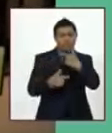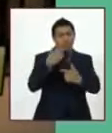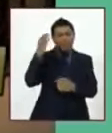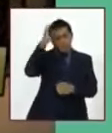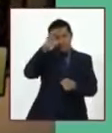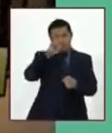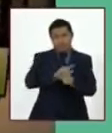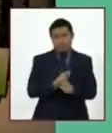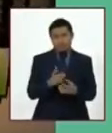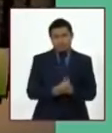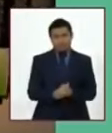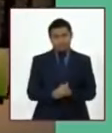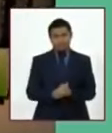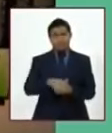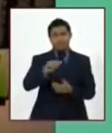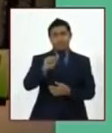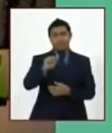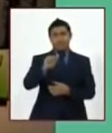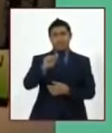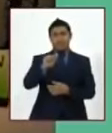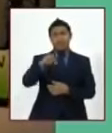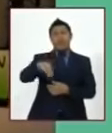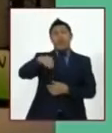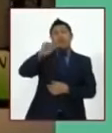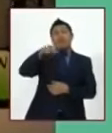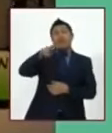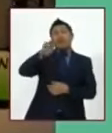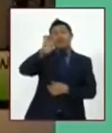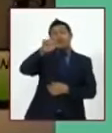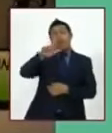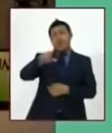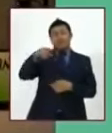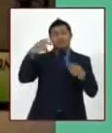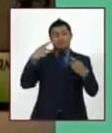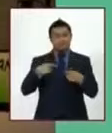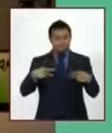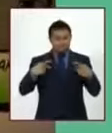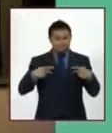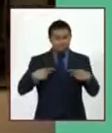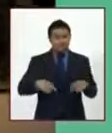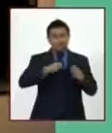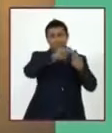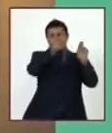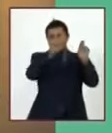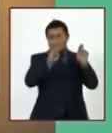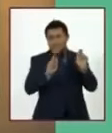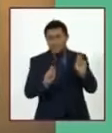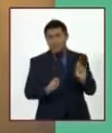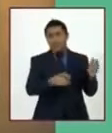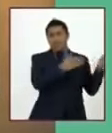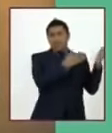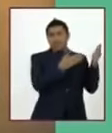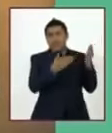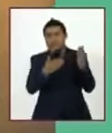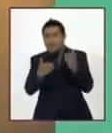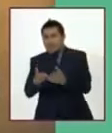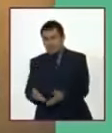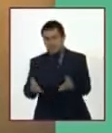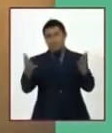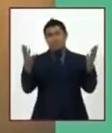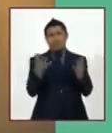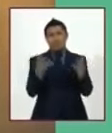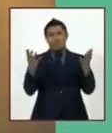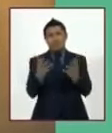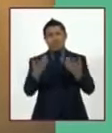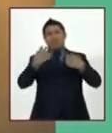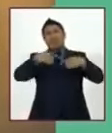Fue el arquitecto español Manuel Tolsá, quien llegara a la colonia en 1791, el principal exponente de este estilo artístico